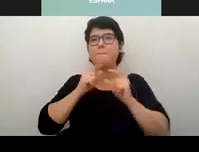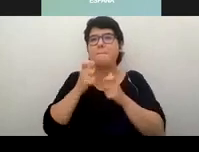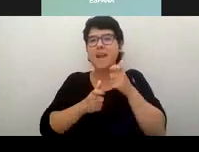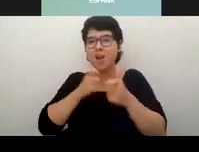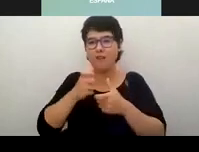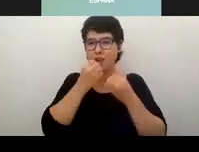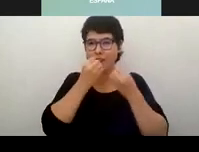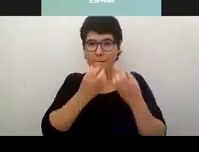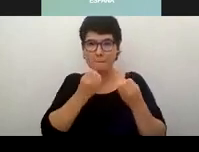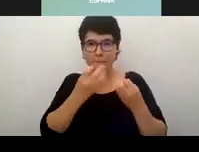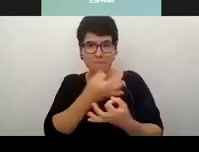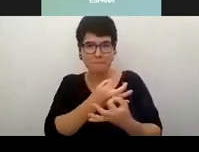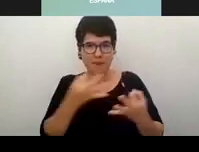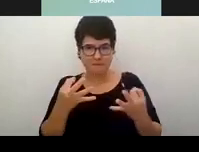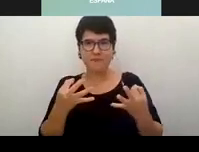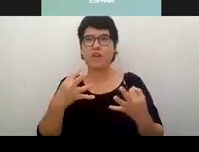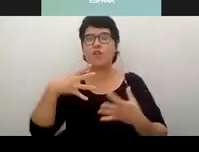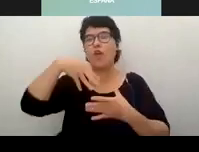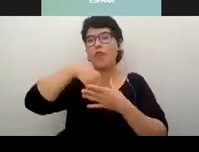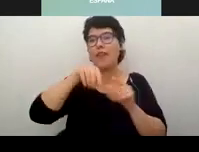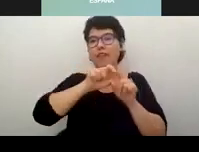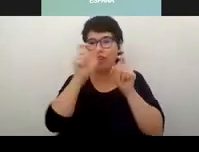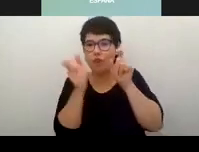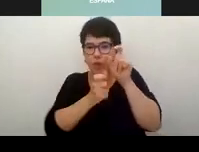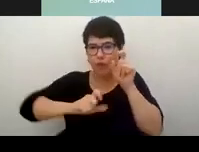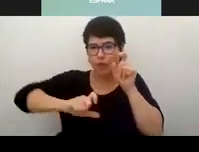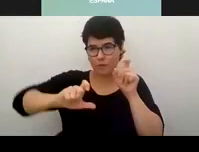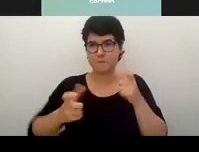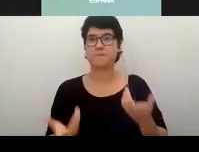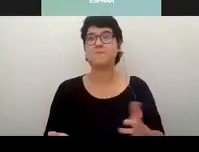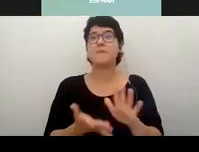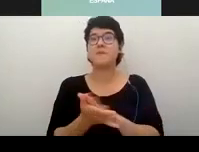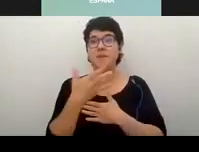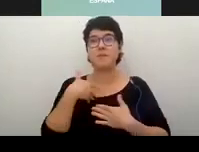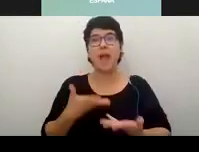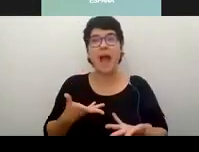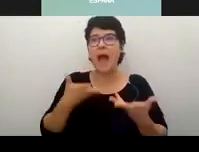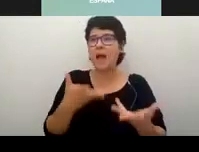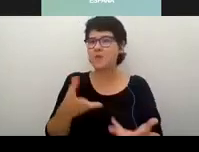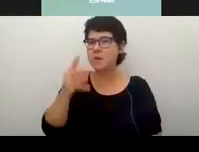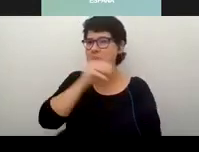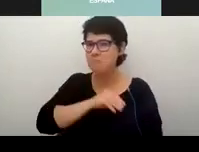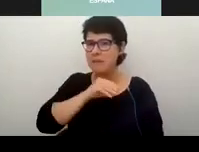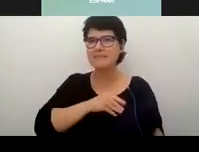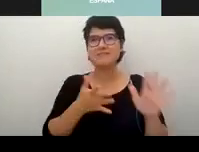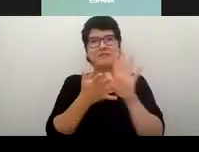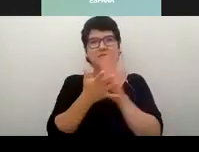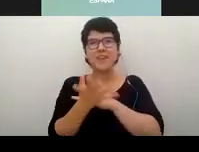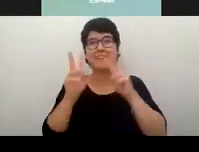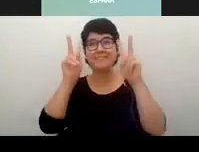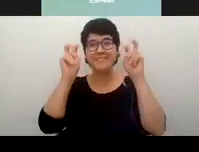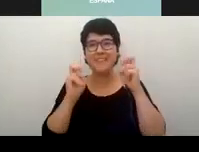veréis con el webinar de hoy que nos puede ayudar muchísimo. Es decir, que al propio ejercicio, a los propios productos